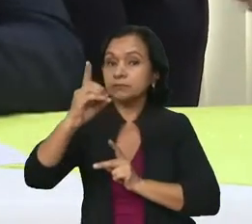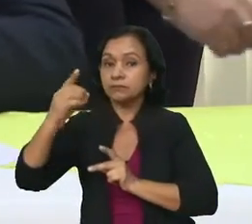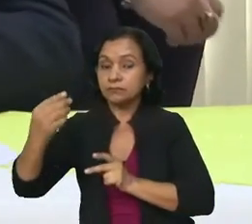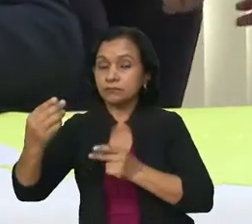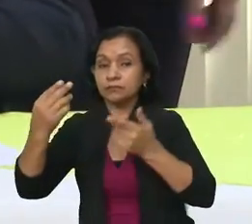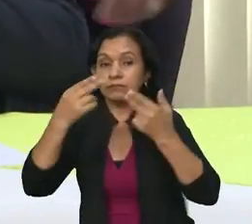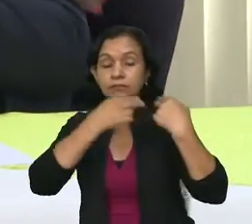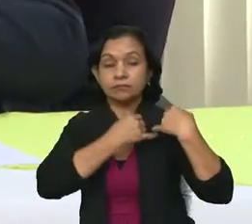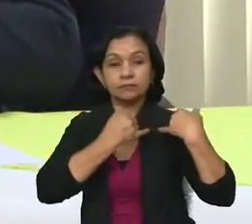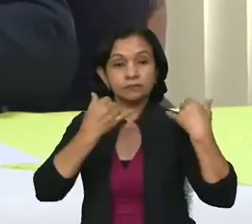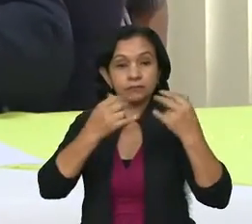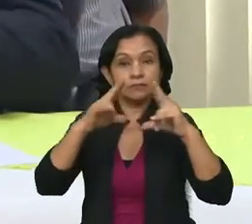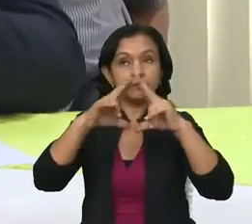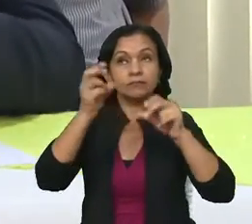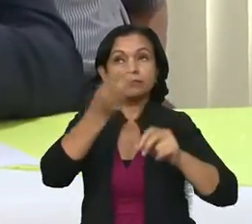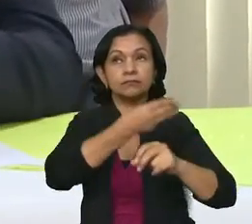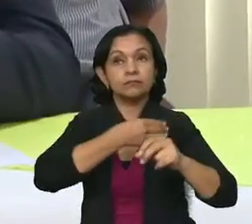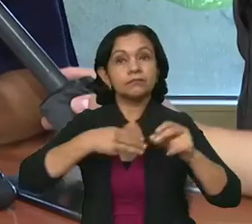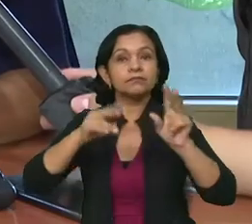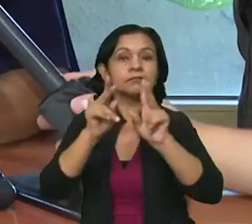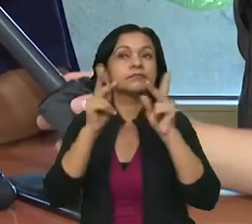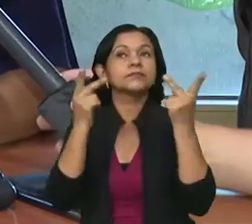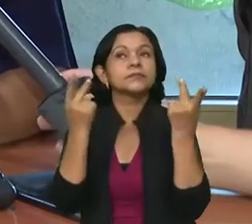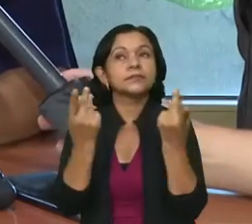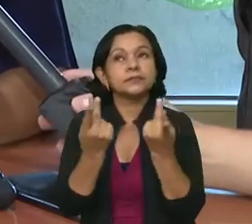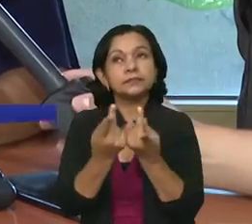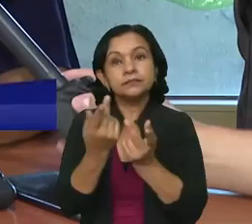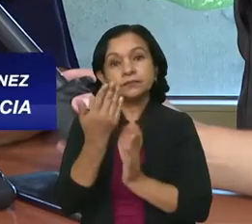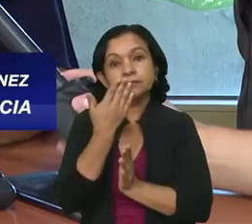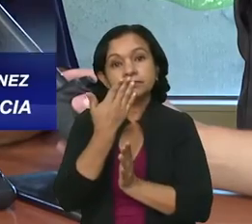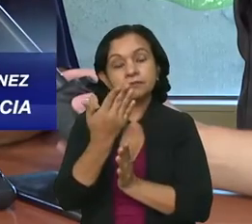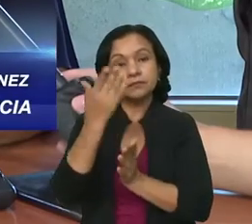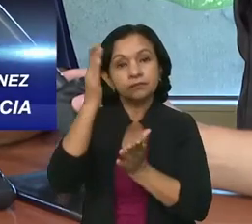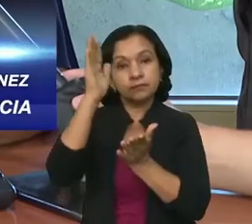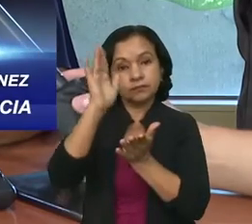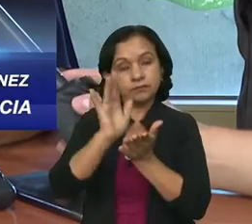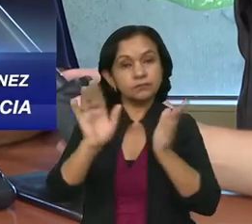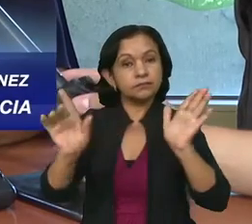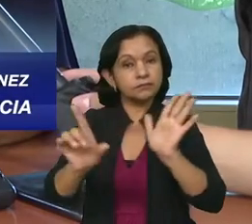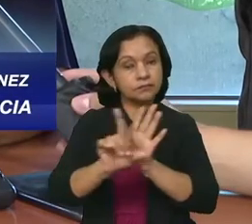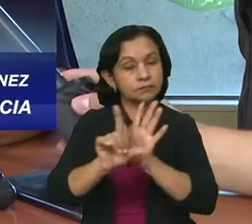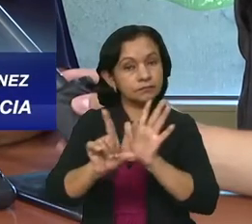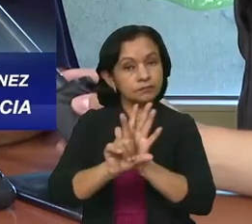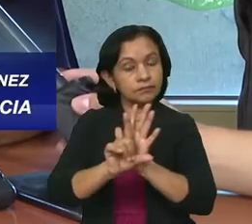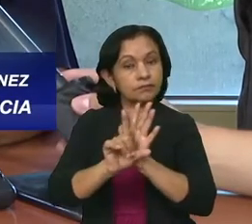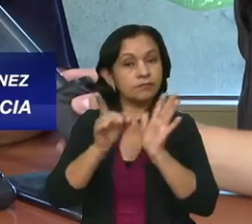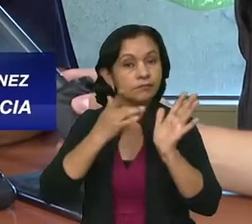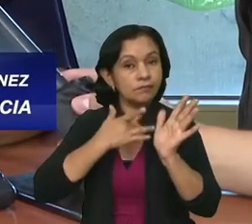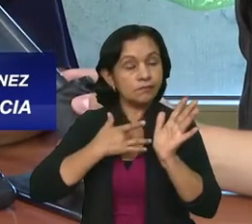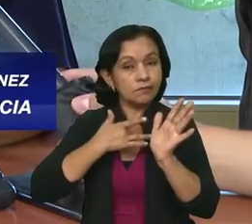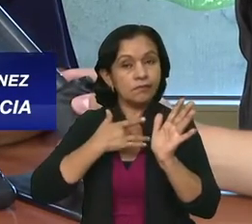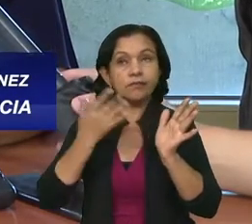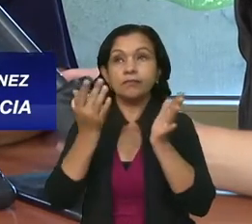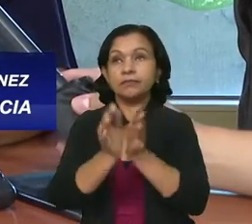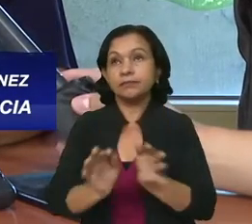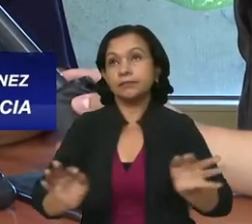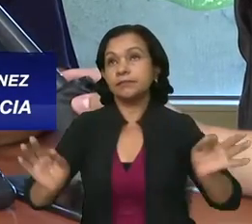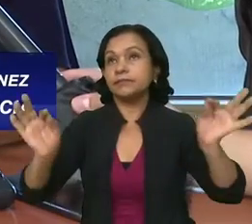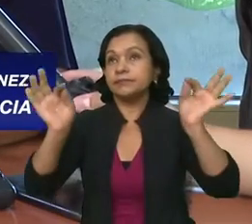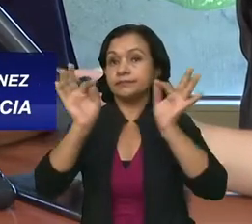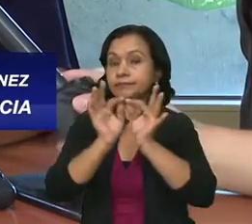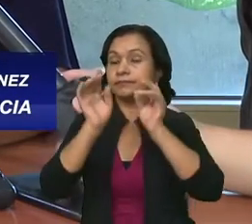de la República y Ministerio Público. Bueno, el espíritu de esta ley es de manera fundamental